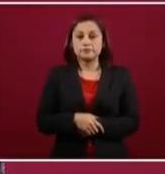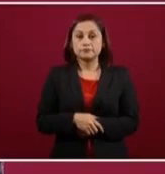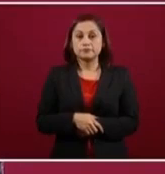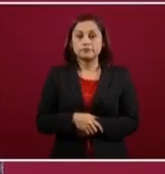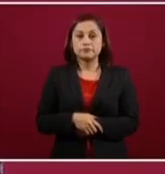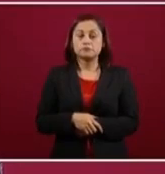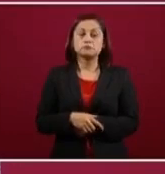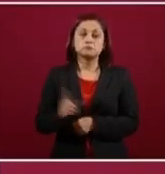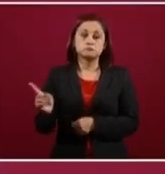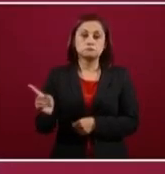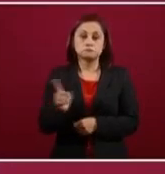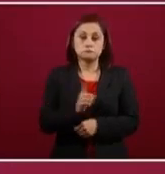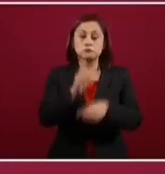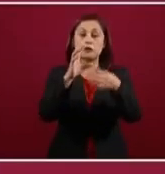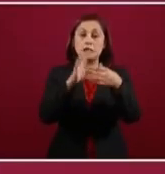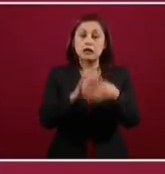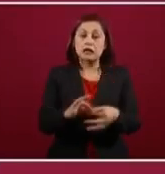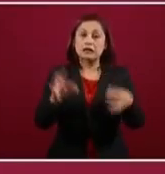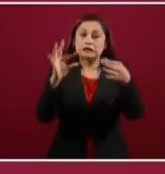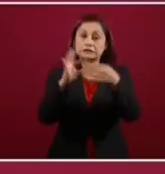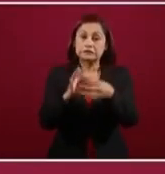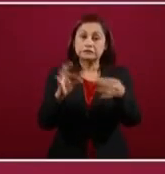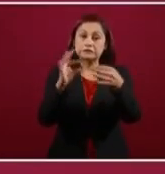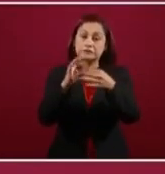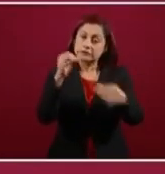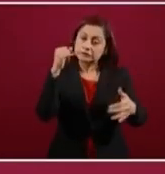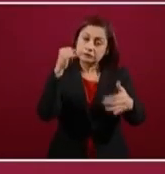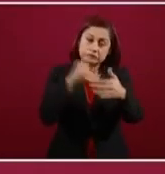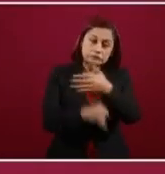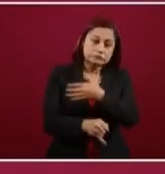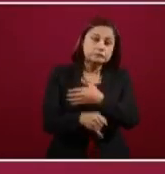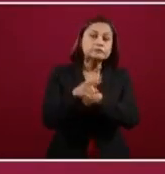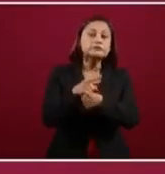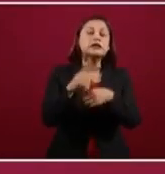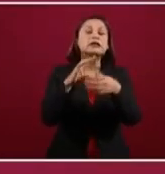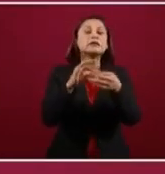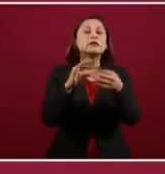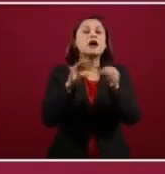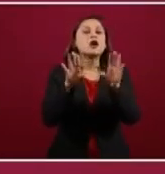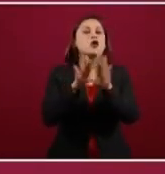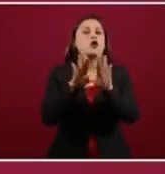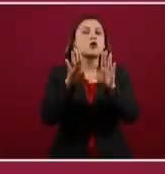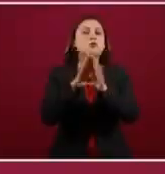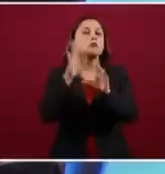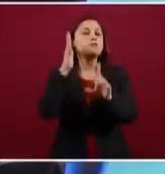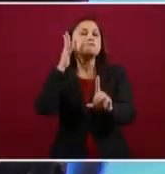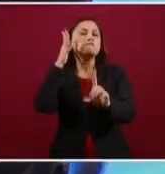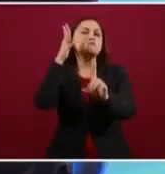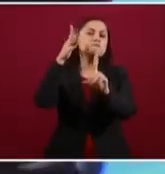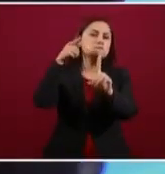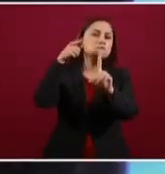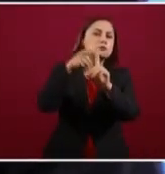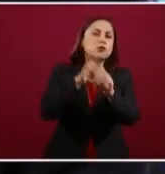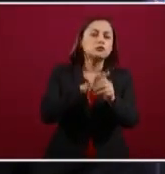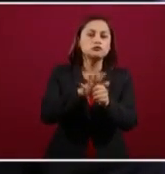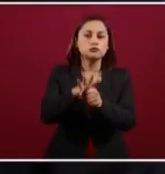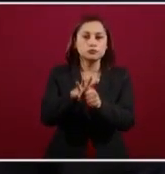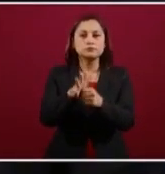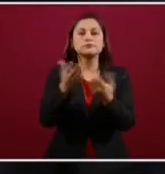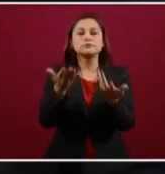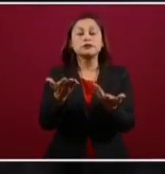darles a conocer más elementos, las proyecciones que tenemos hacia adelante y cómo